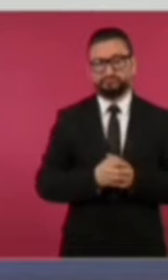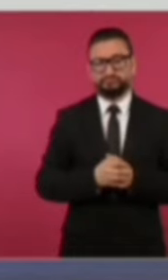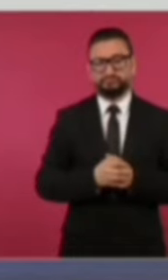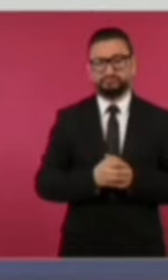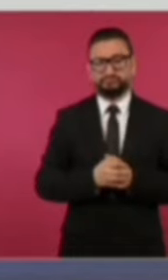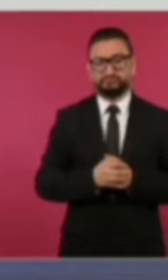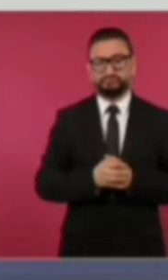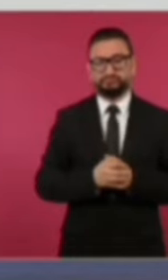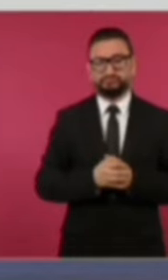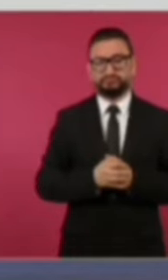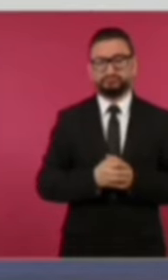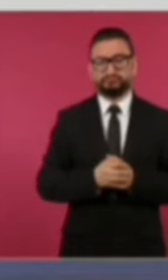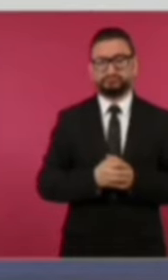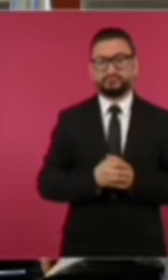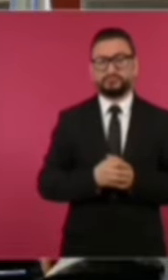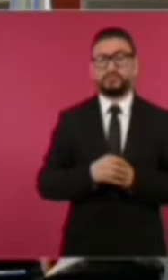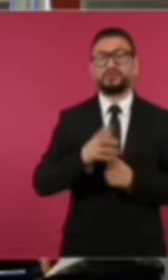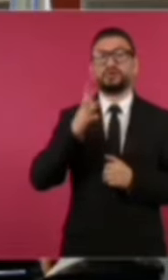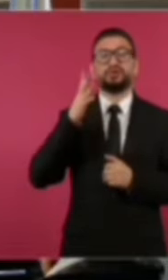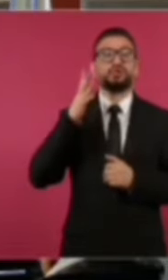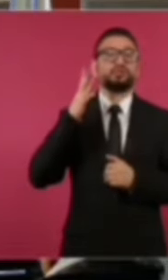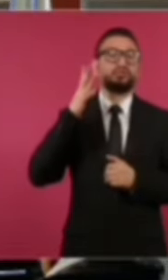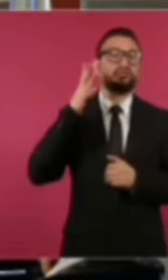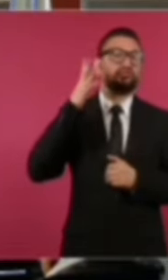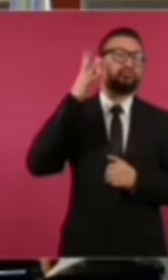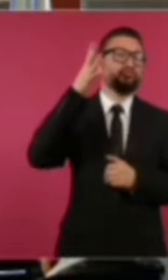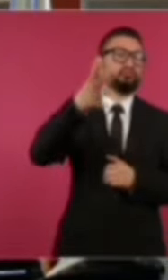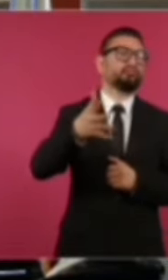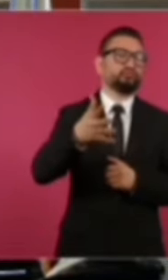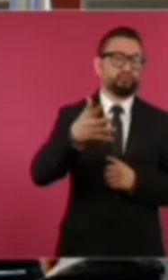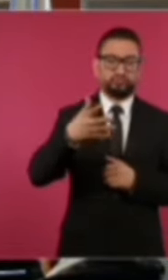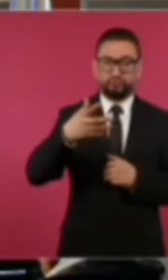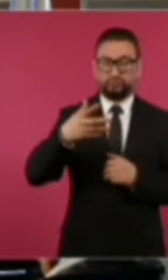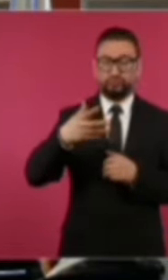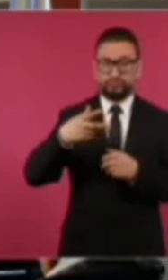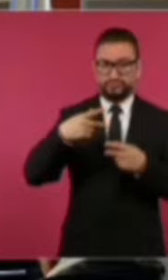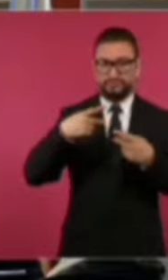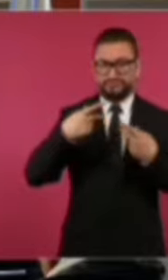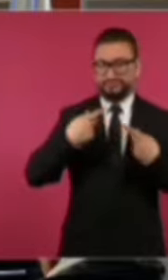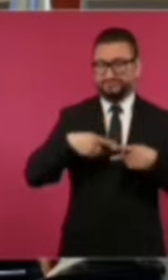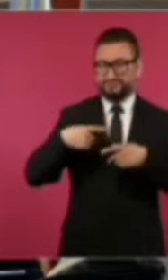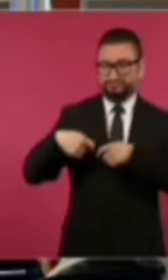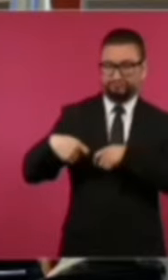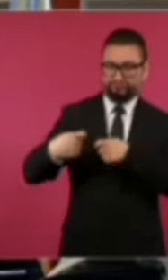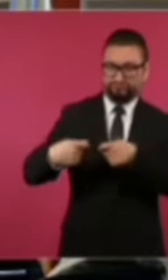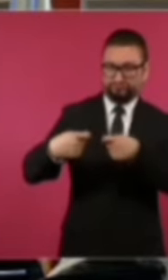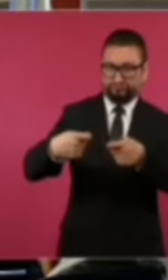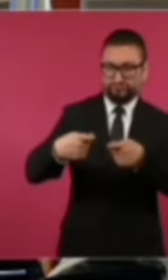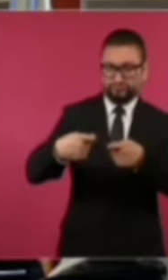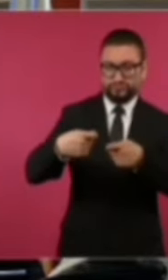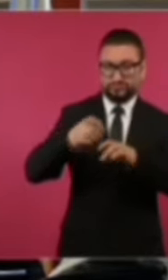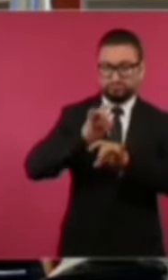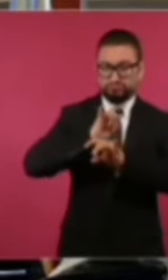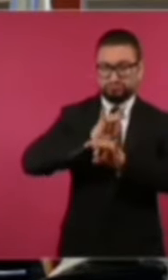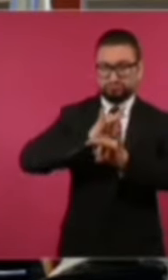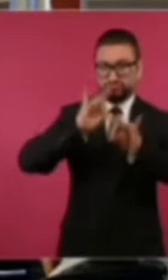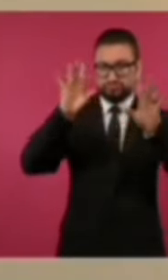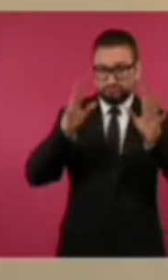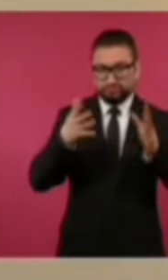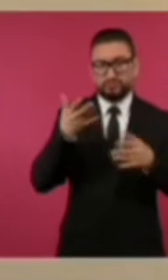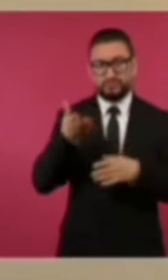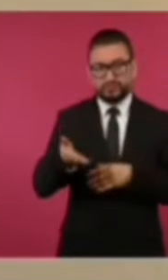Y que hacia adelante las nuevas generaciones iban a